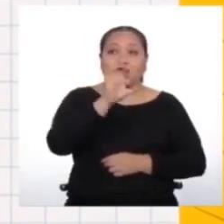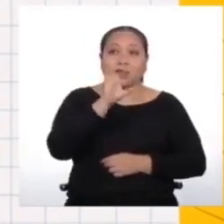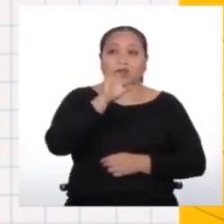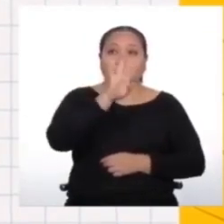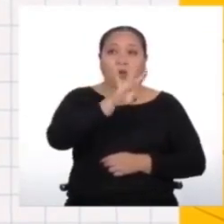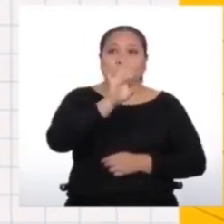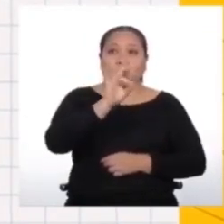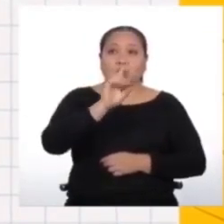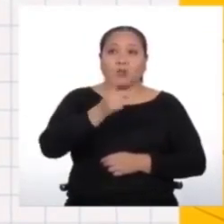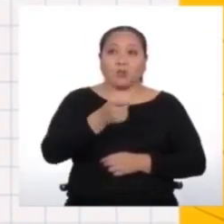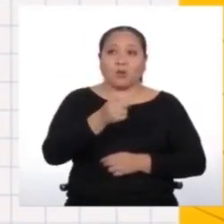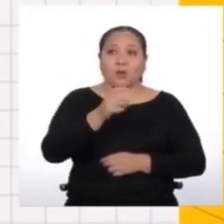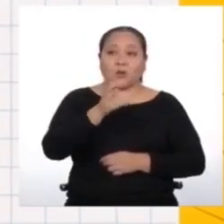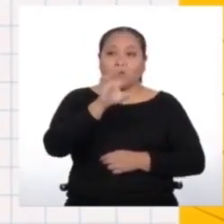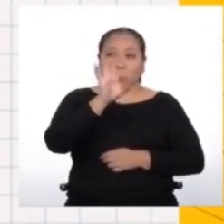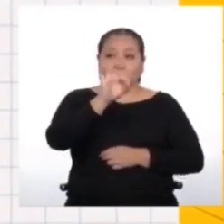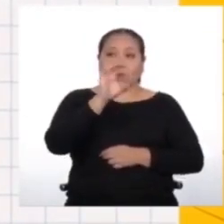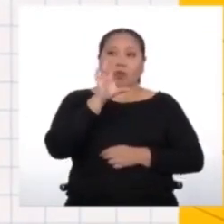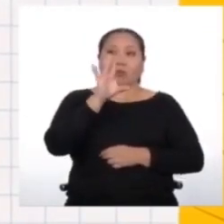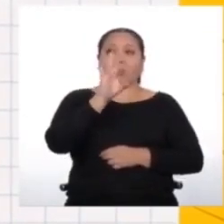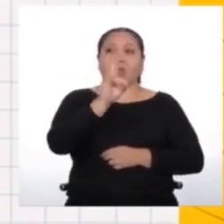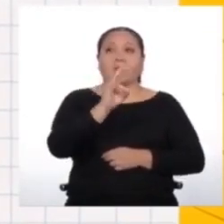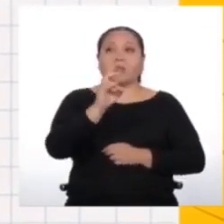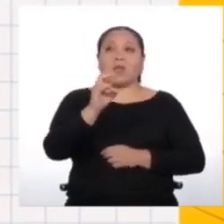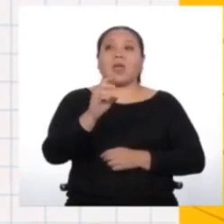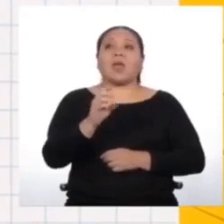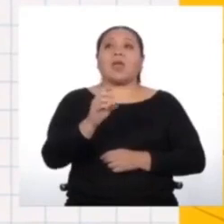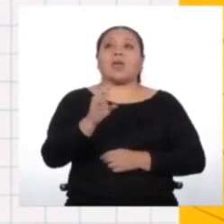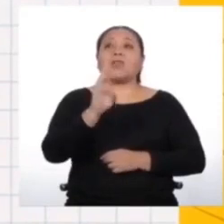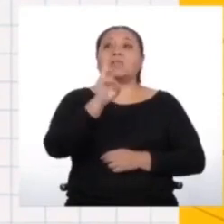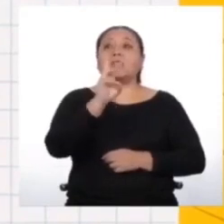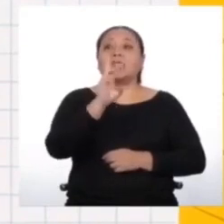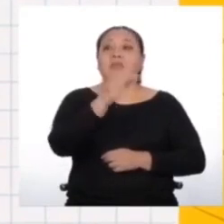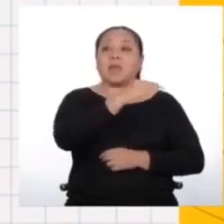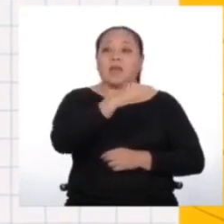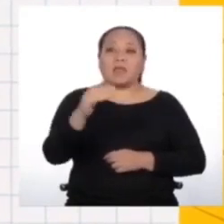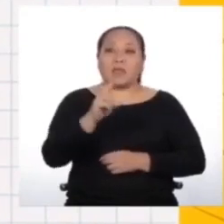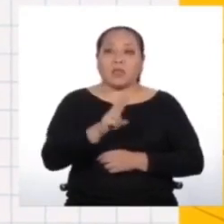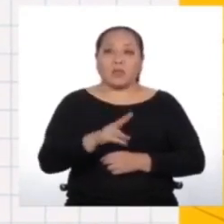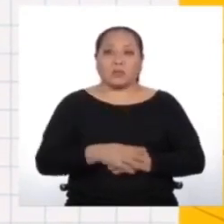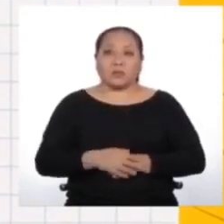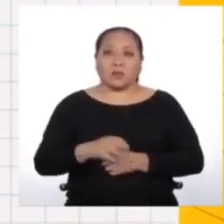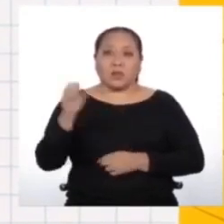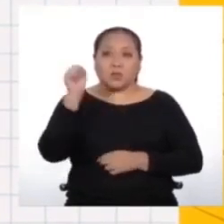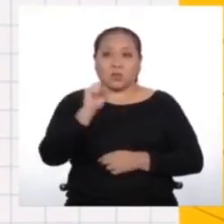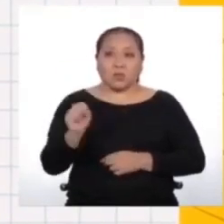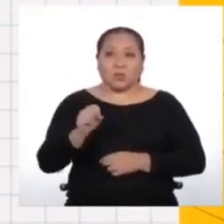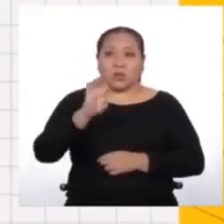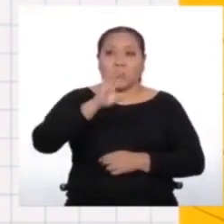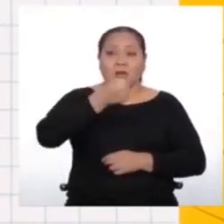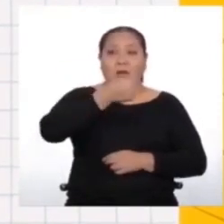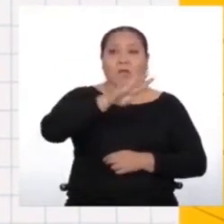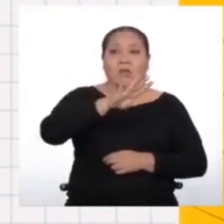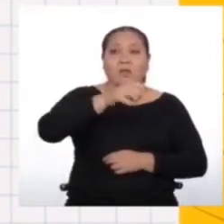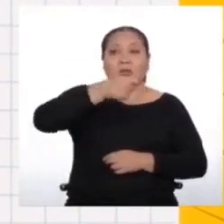14.348.906 entre 2. Entonces tenemos que la suma de términos es igual a